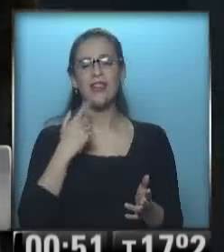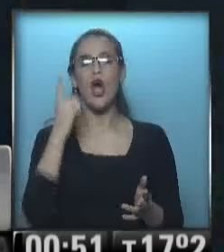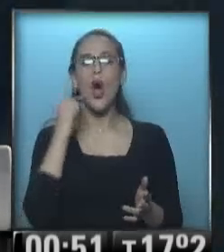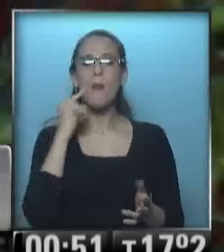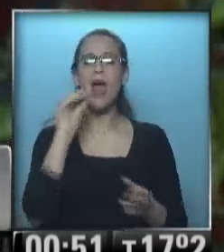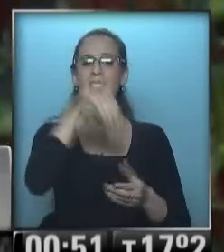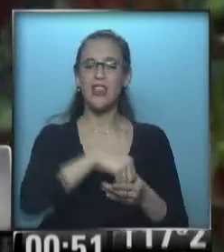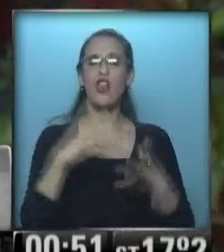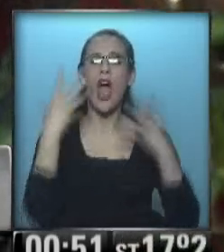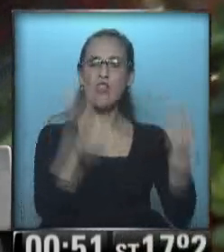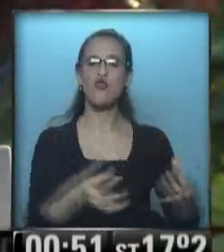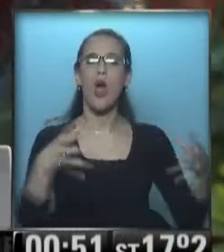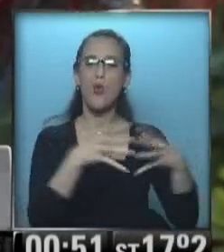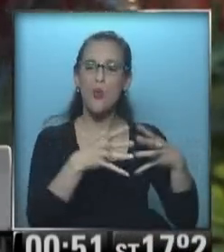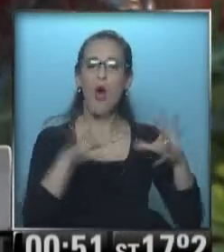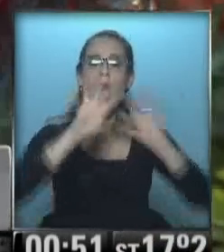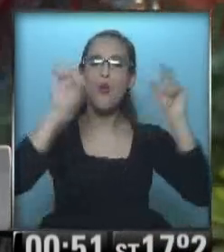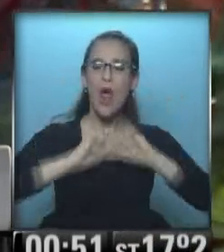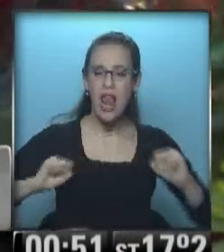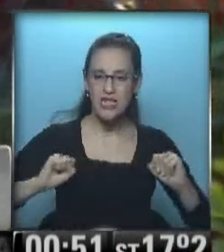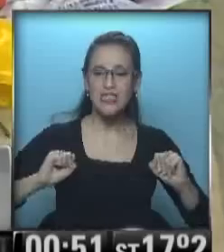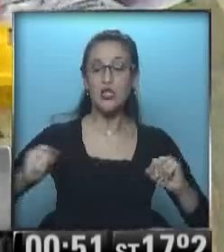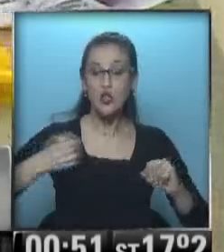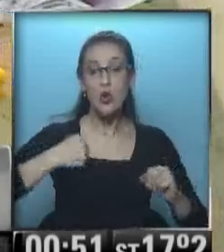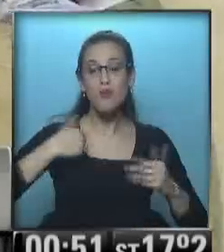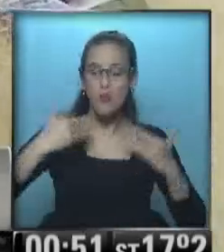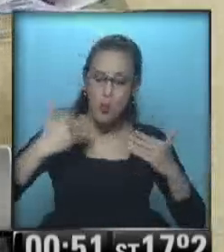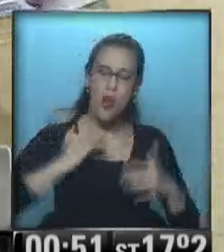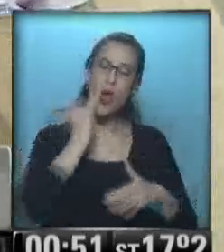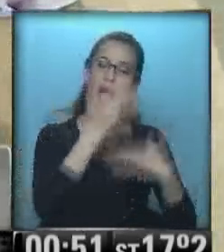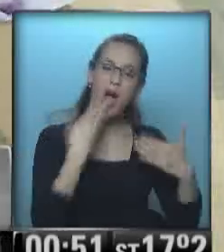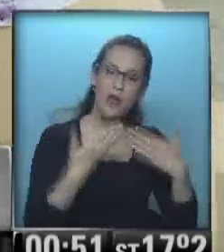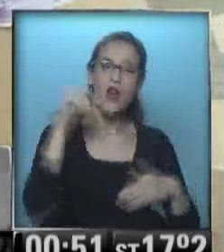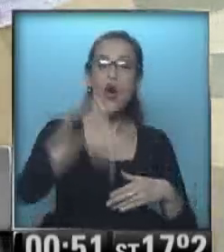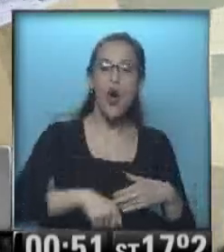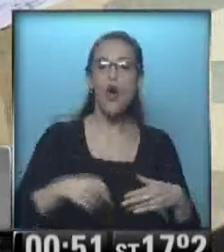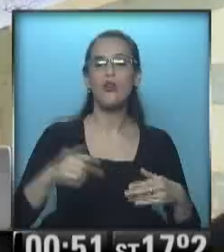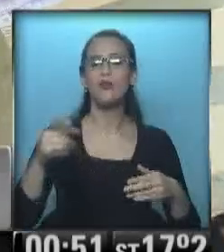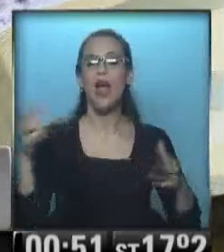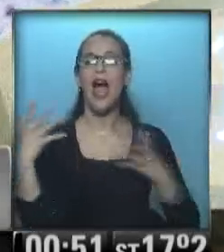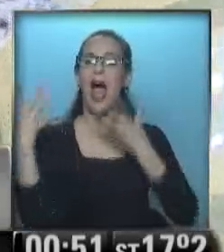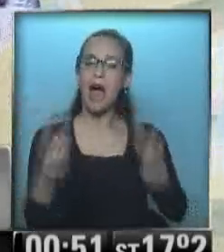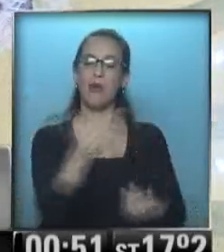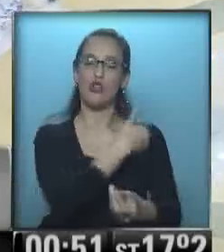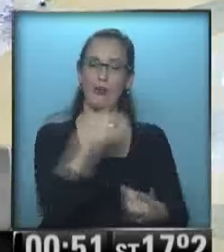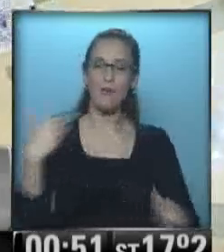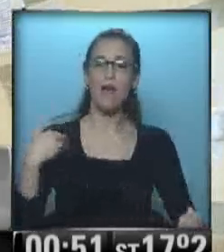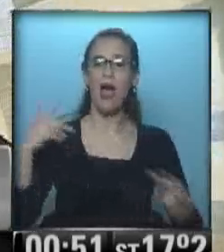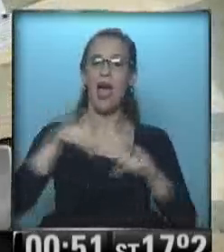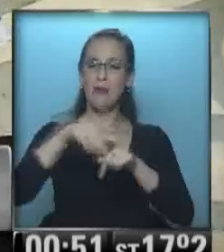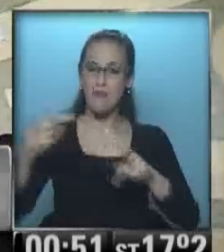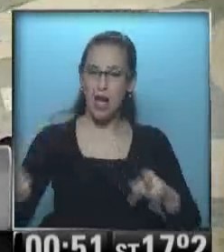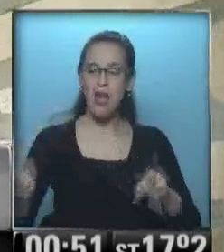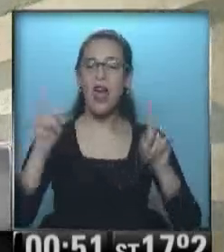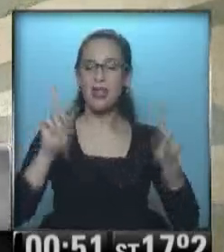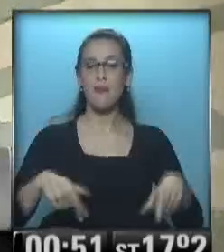cuando yo dudaba, ¿no? Y a él se lo dije, por suerte. Y bueno, hoy vine a darle un beso a la madre, a la hermana y el saludo de todas las abuelas